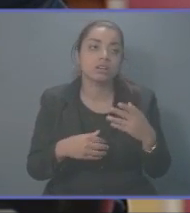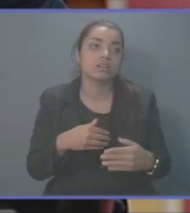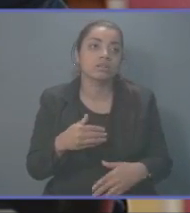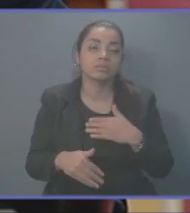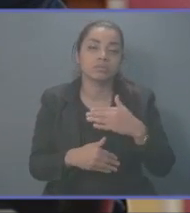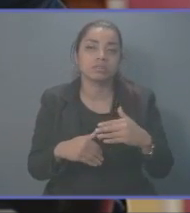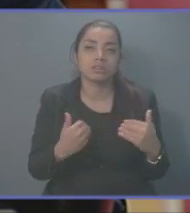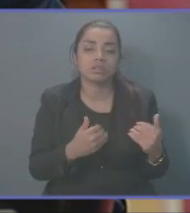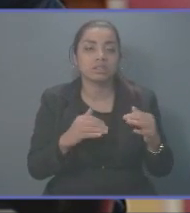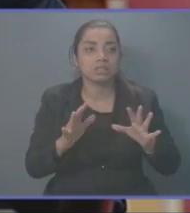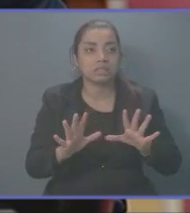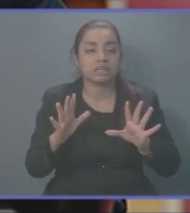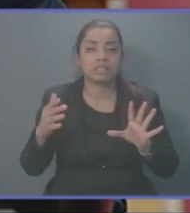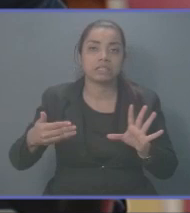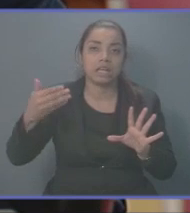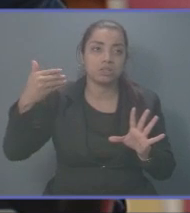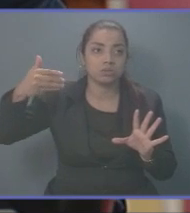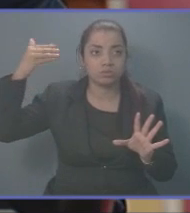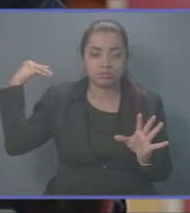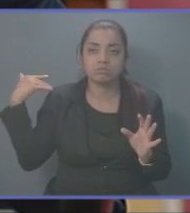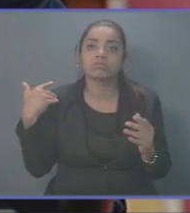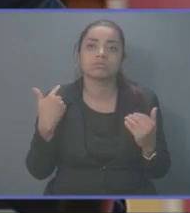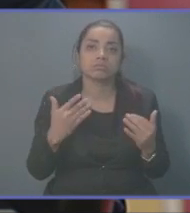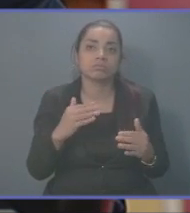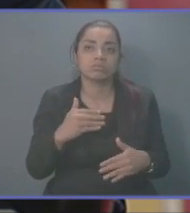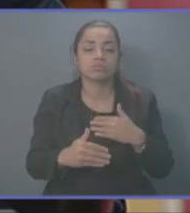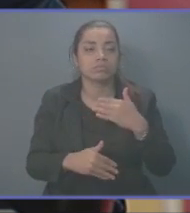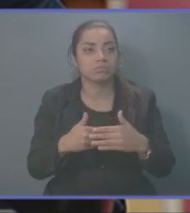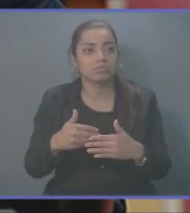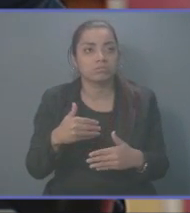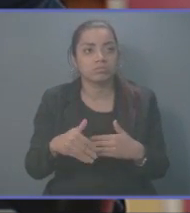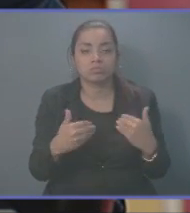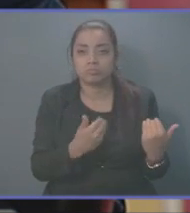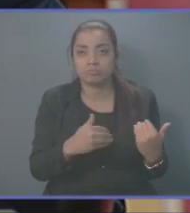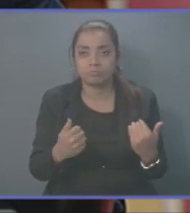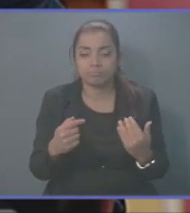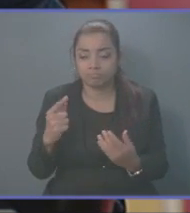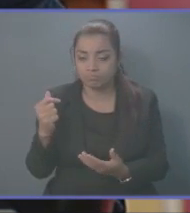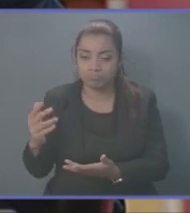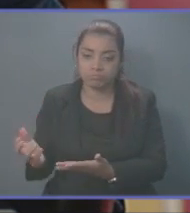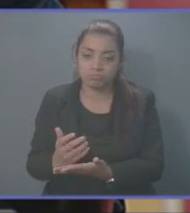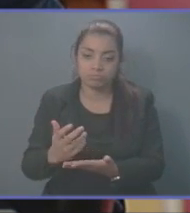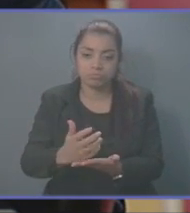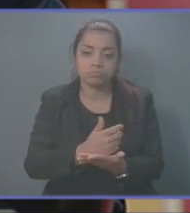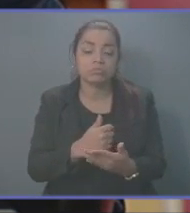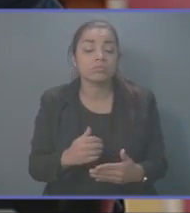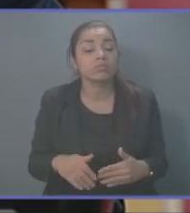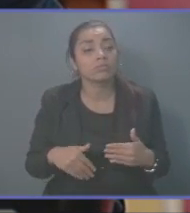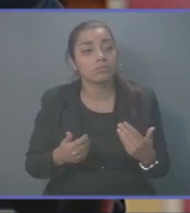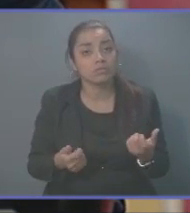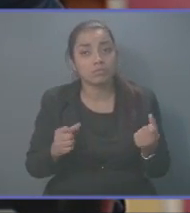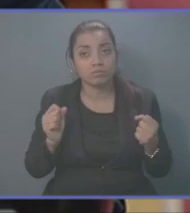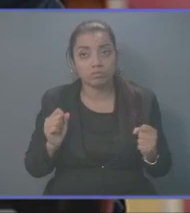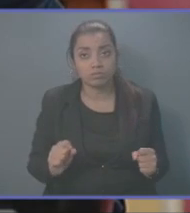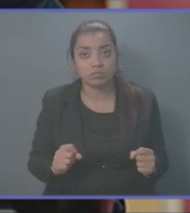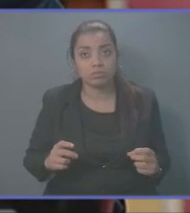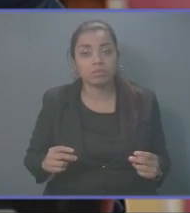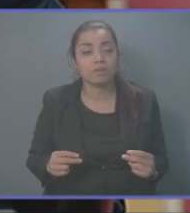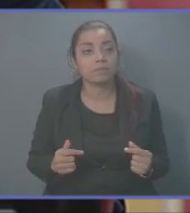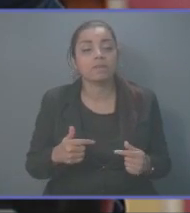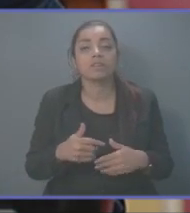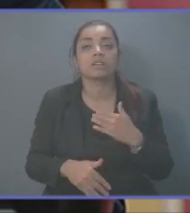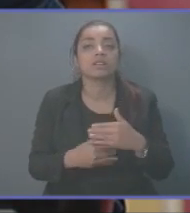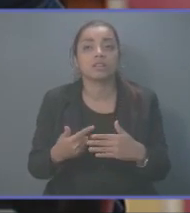los últimos 10 años se ha introducido diferentes regímenes en el ámbito tributario orientados a otorgar facilidades para